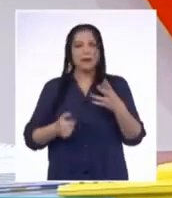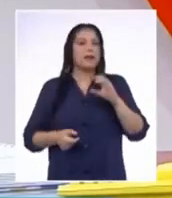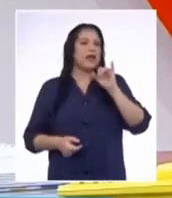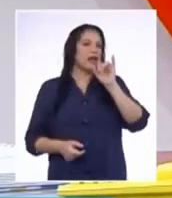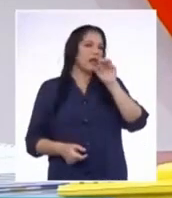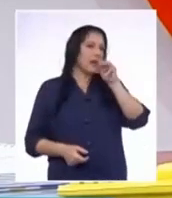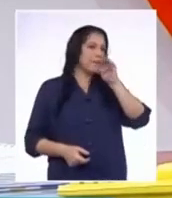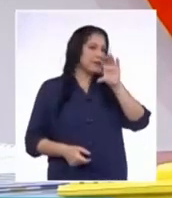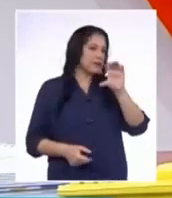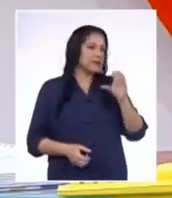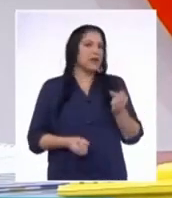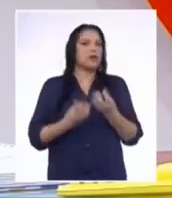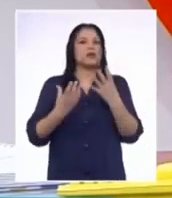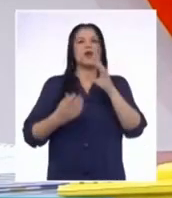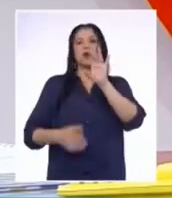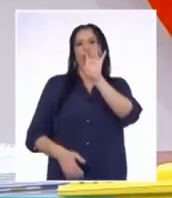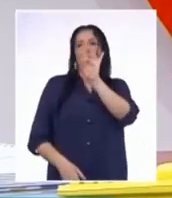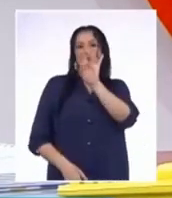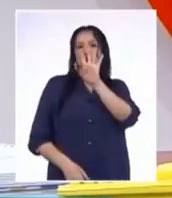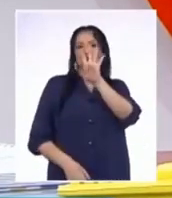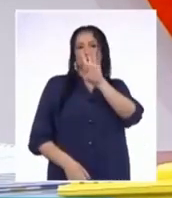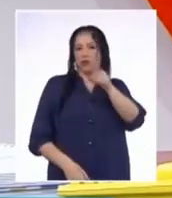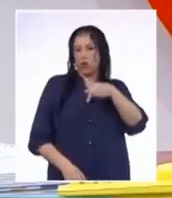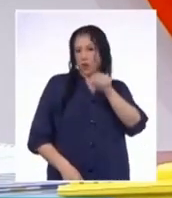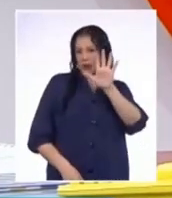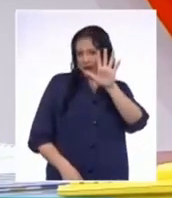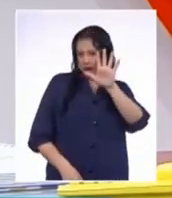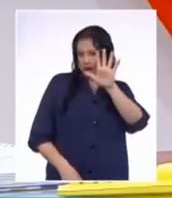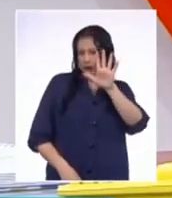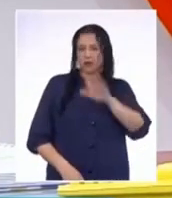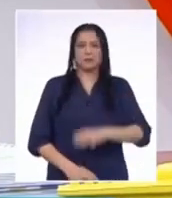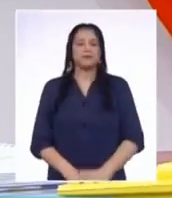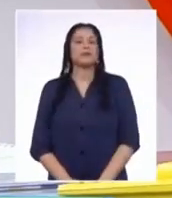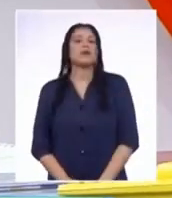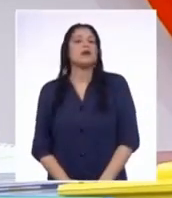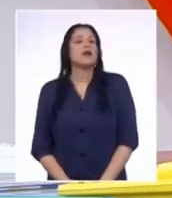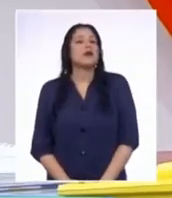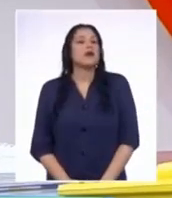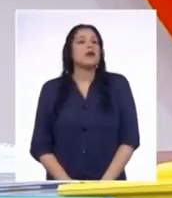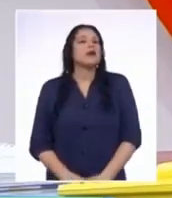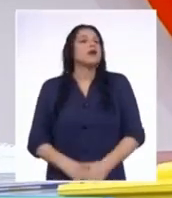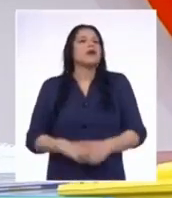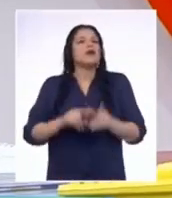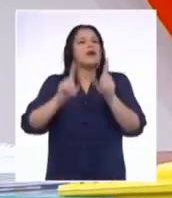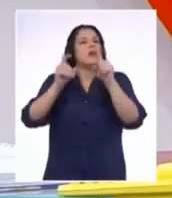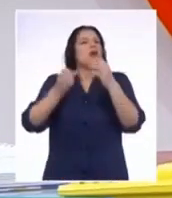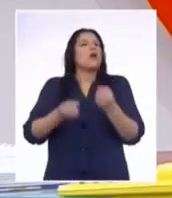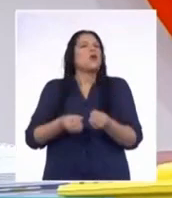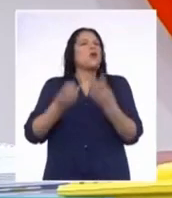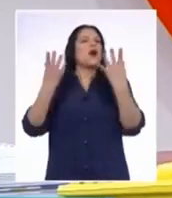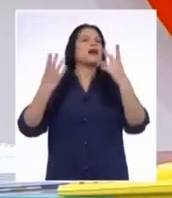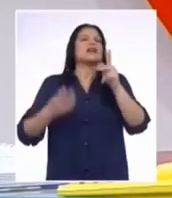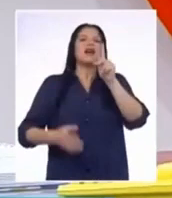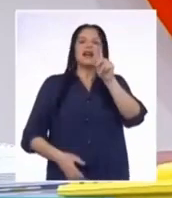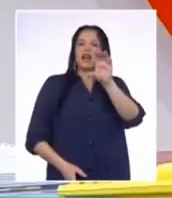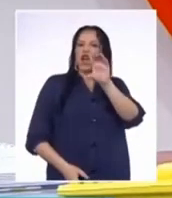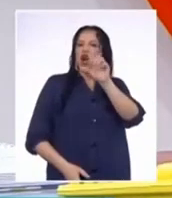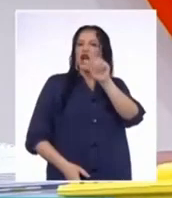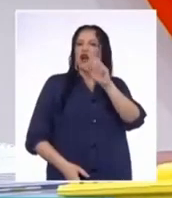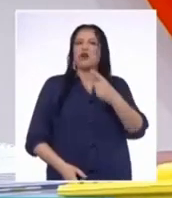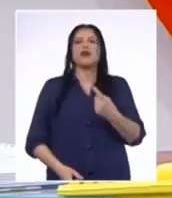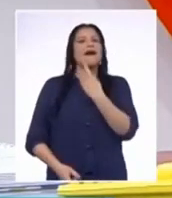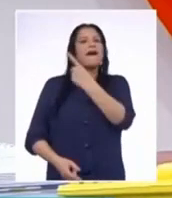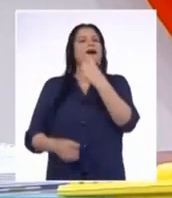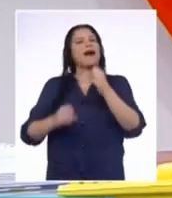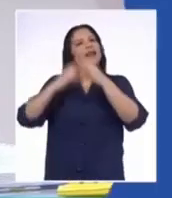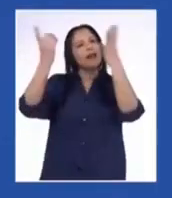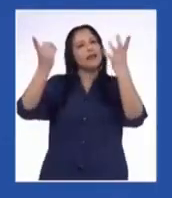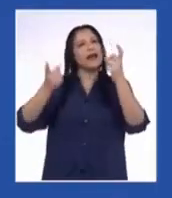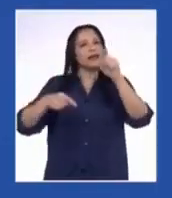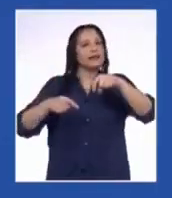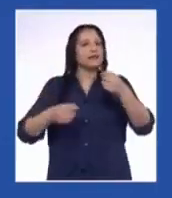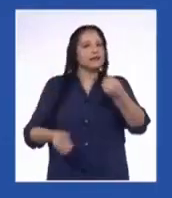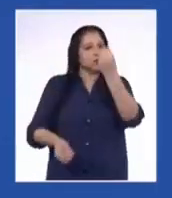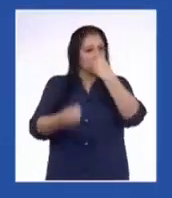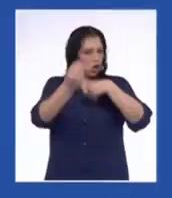corporal es de 84,5 kilogramos. ¿Cuántas kilocalorías requiere diariamente mi